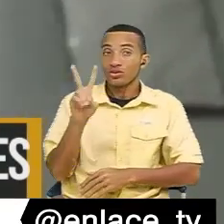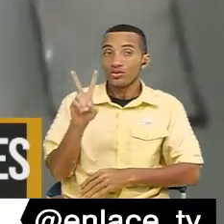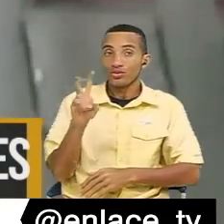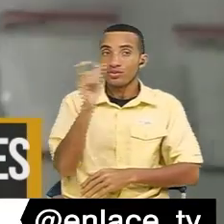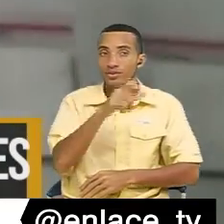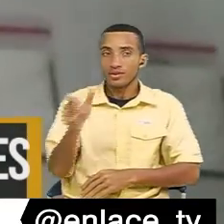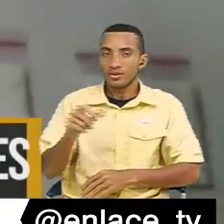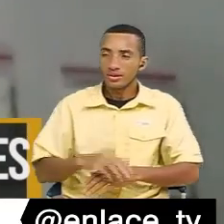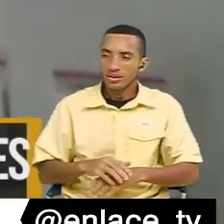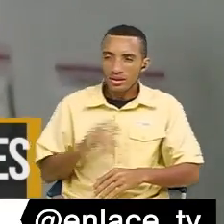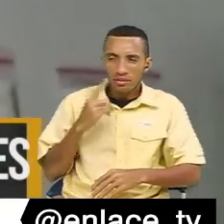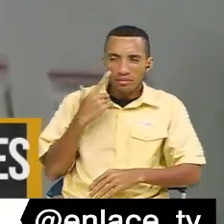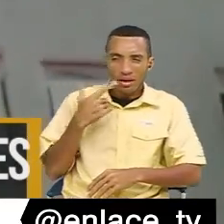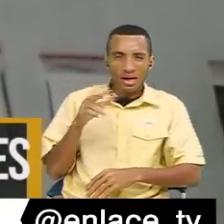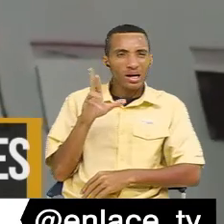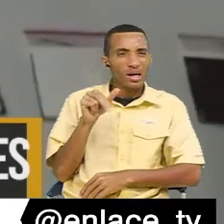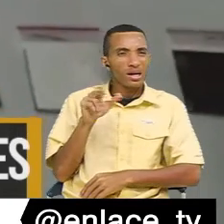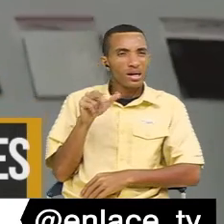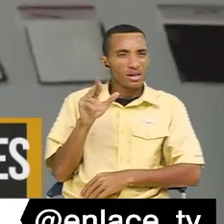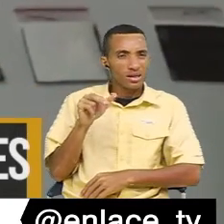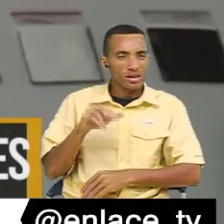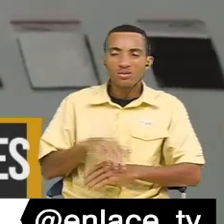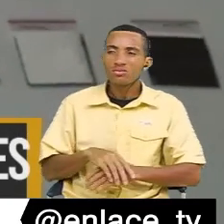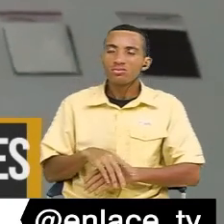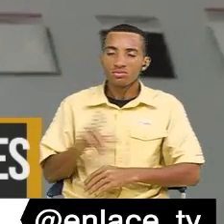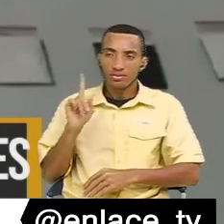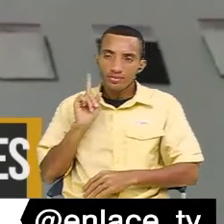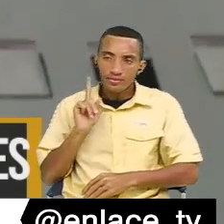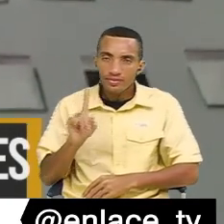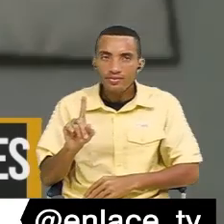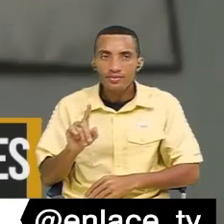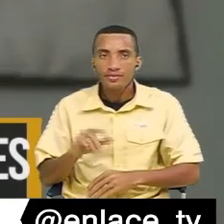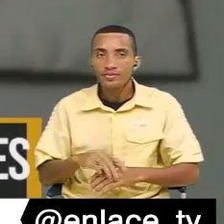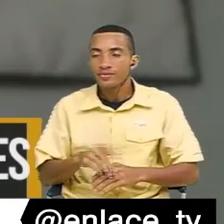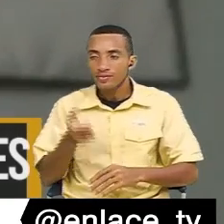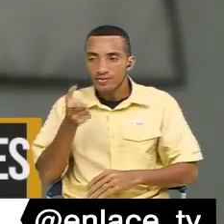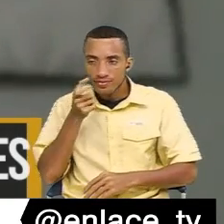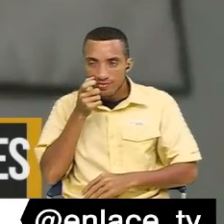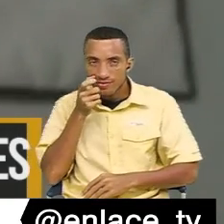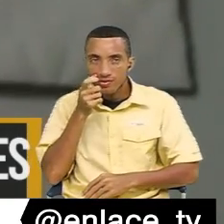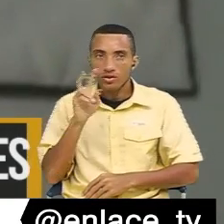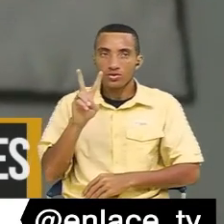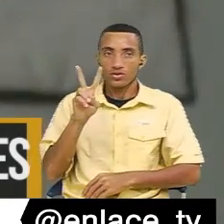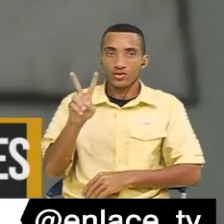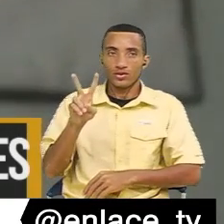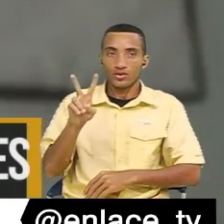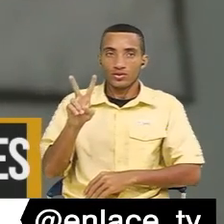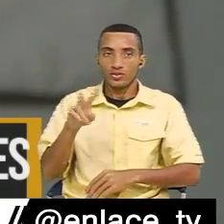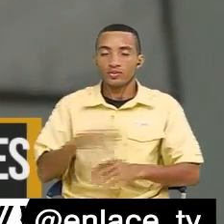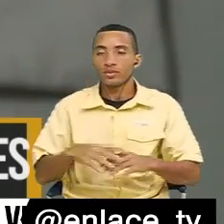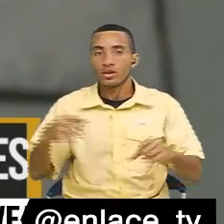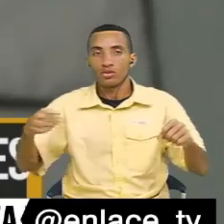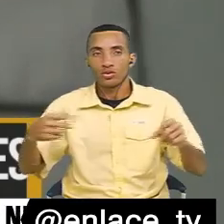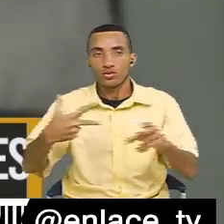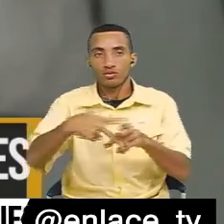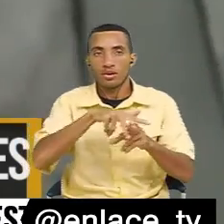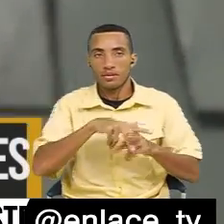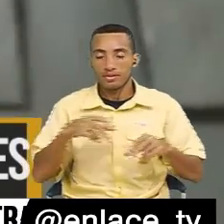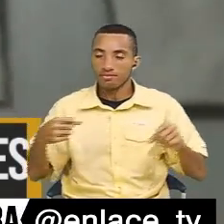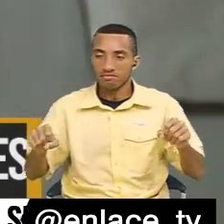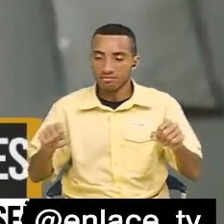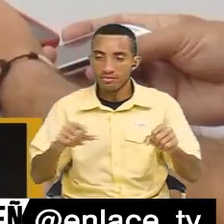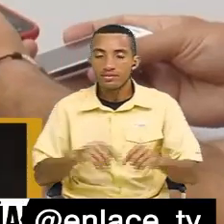las patrullas de vigilancia proceden a identificar dos sujetos que se movilizaban en una motocicleta, y